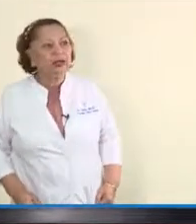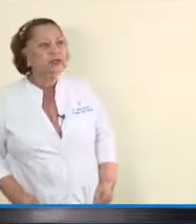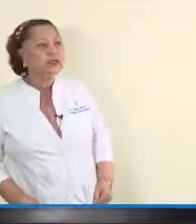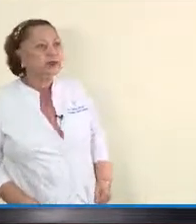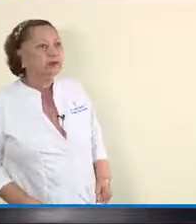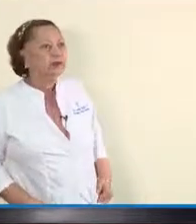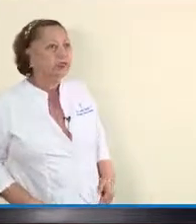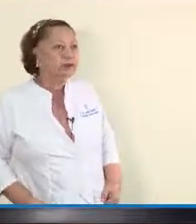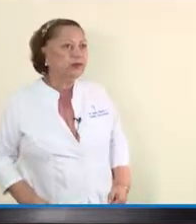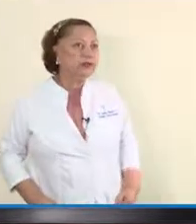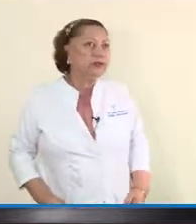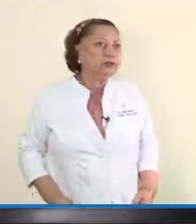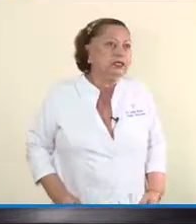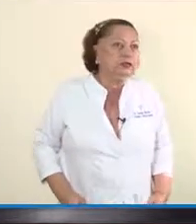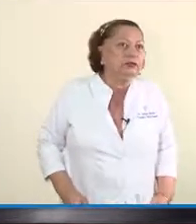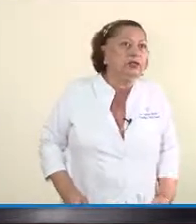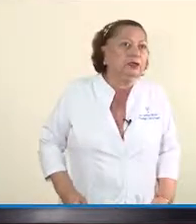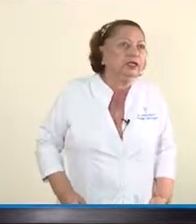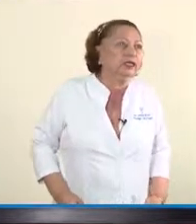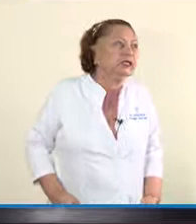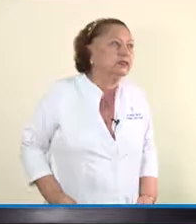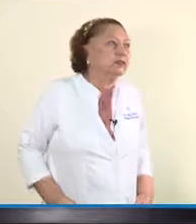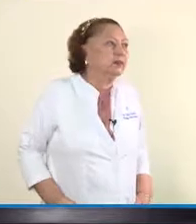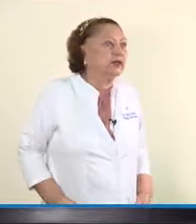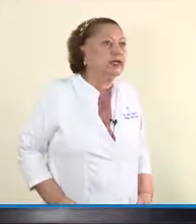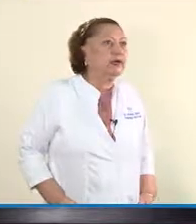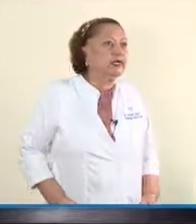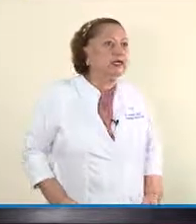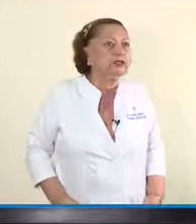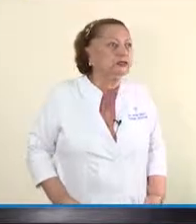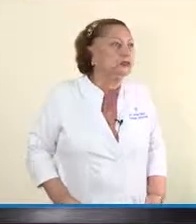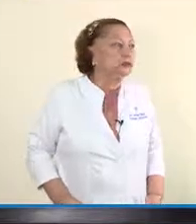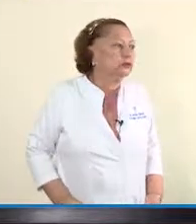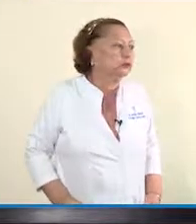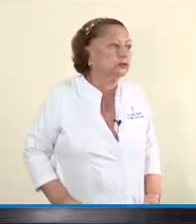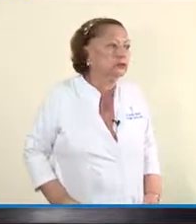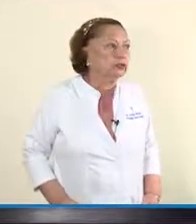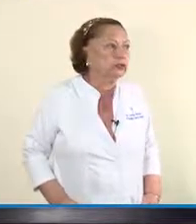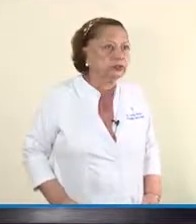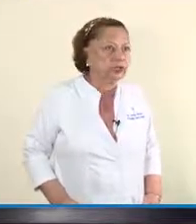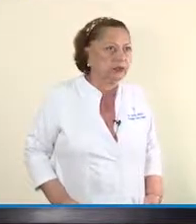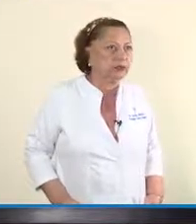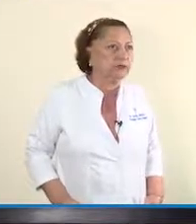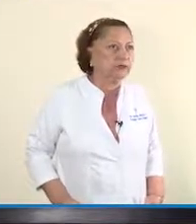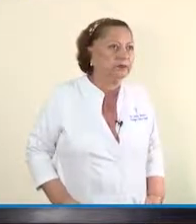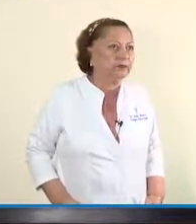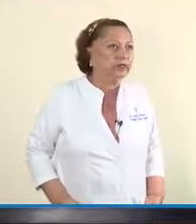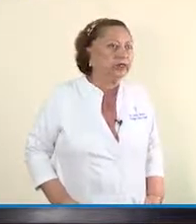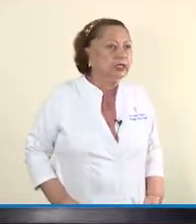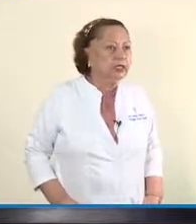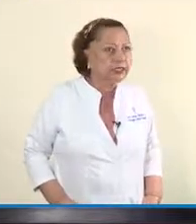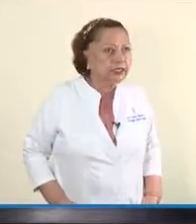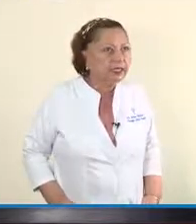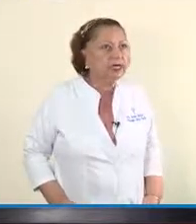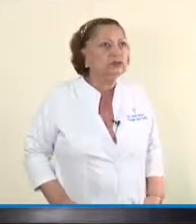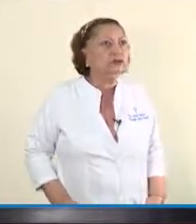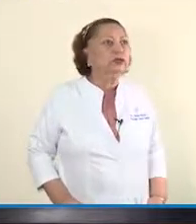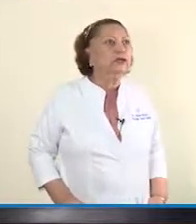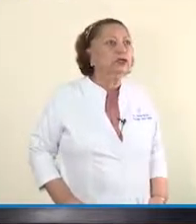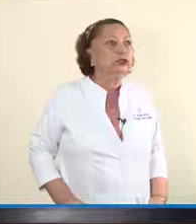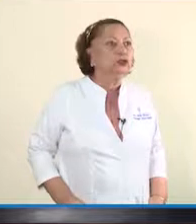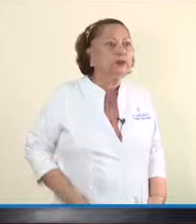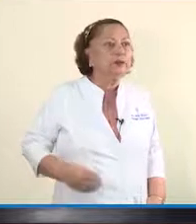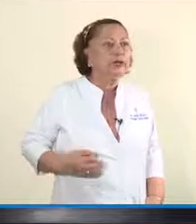Generalmente hablamos y hablamos y hablamos y el otro tal vez quiere decir una palabra y nosotros no escuchamos. En este